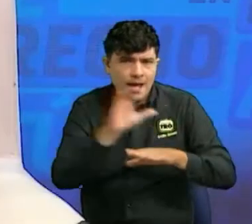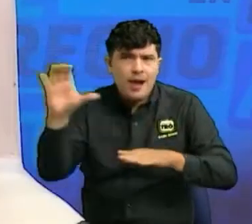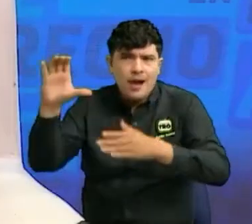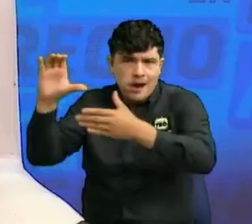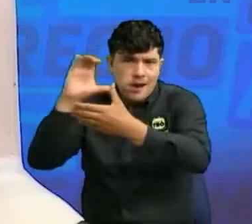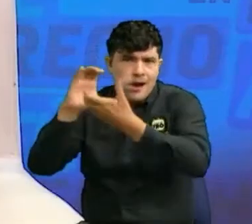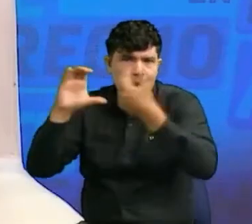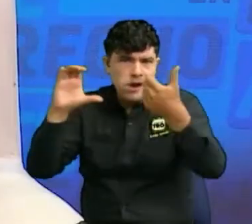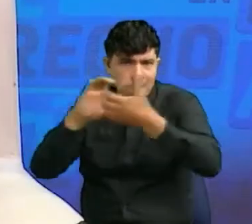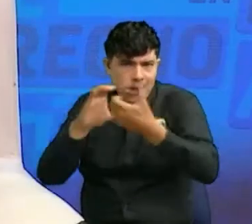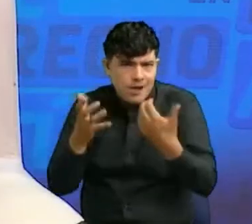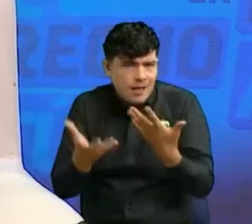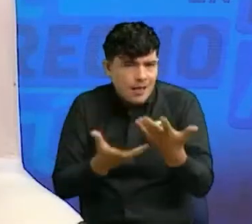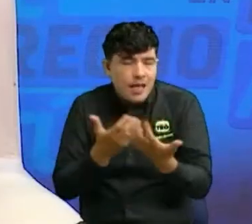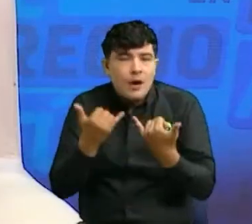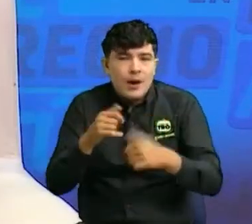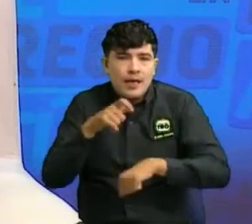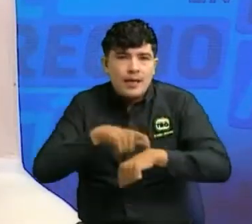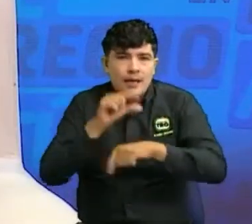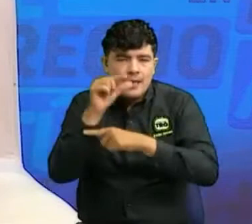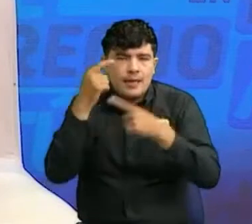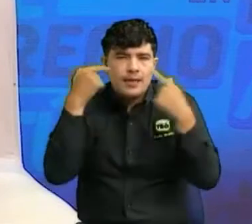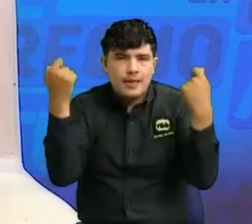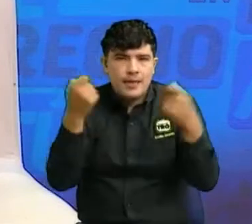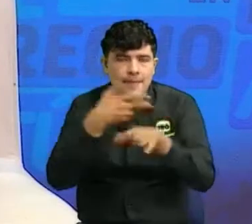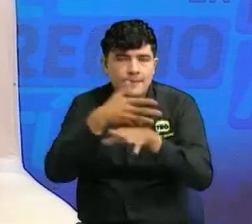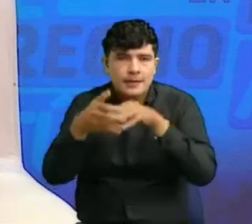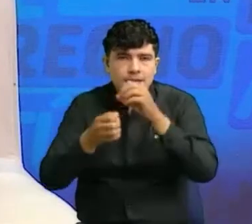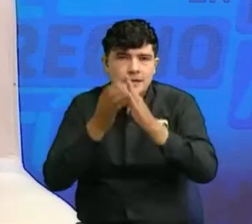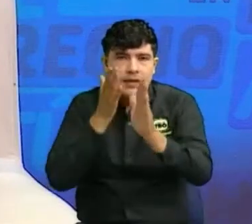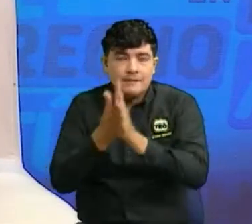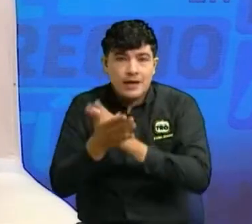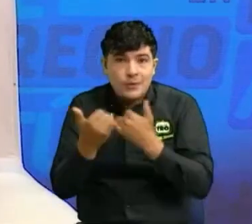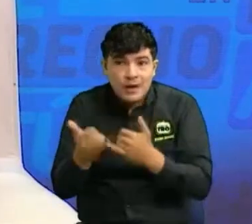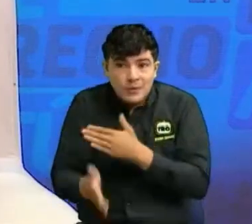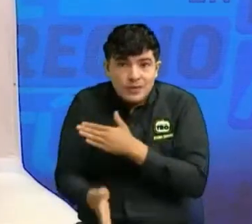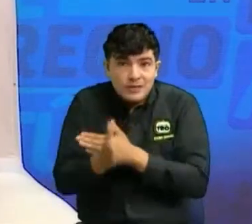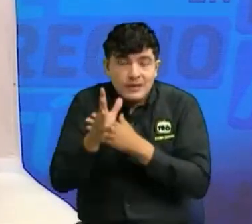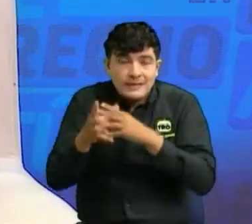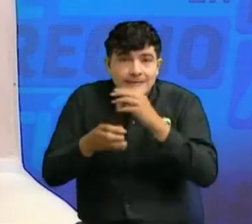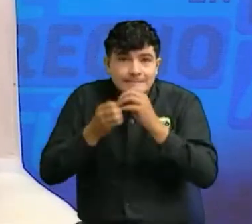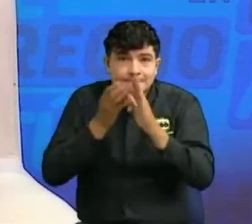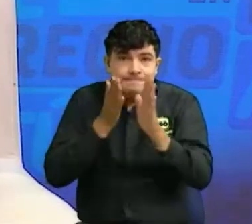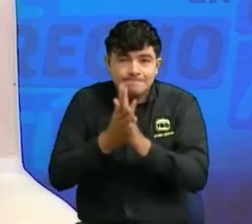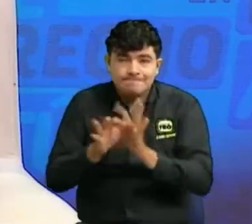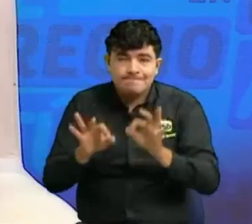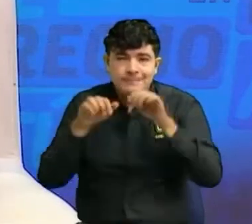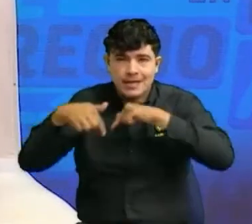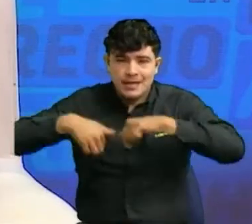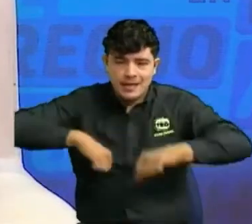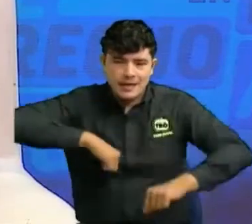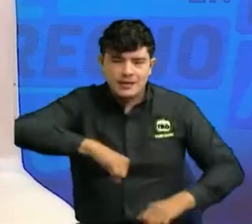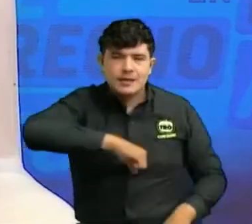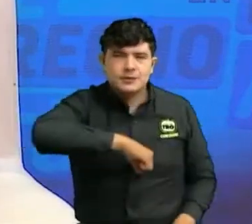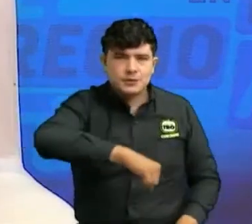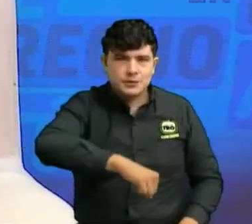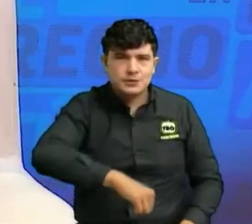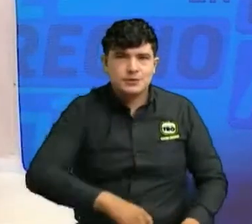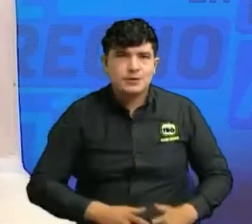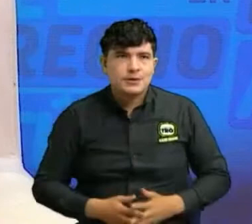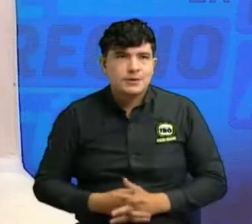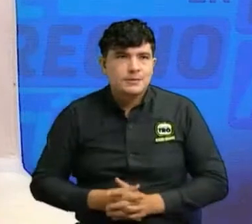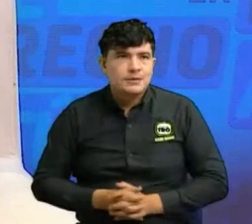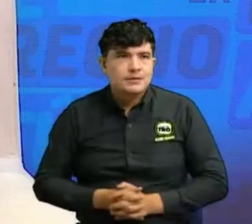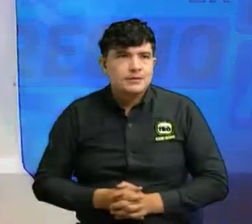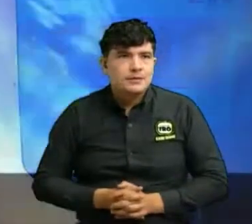tarde vamos a hacer una pausa comercial, pero no se mueva porque ya regresamos con mucha más información acerca de pensiones.